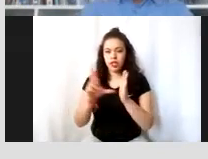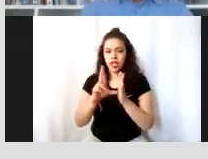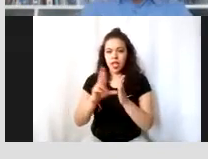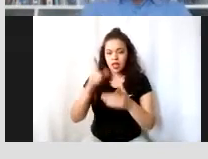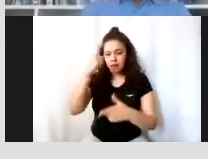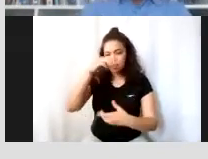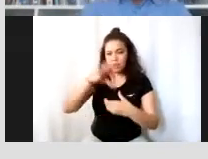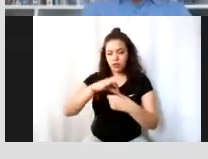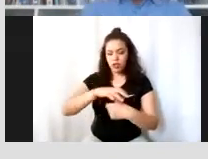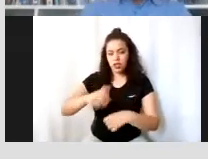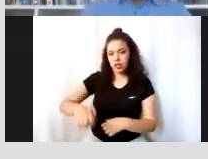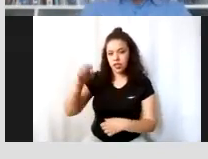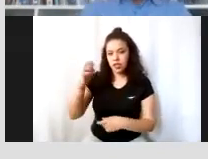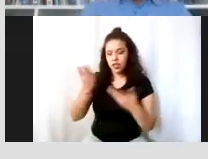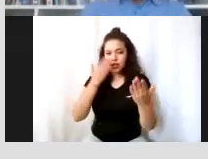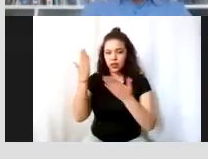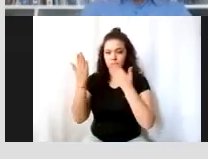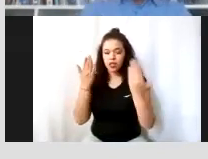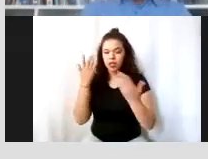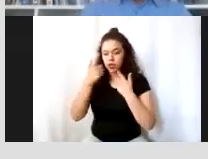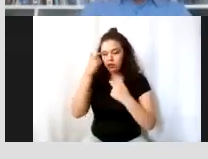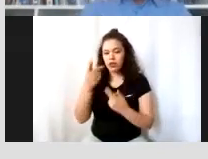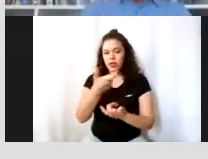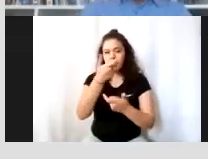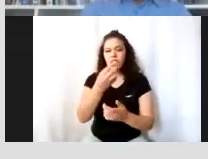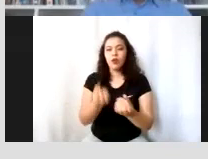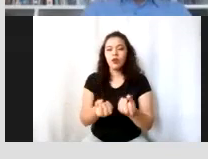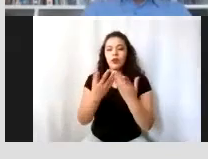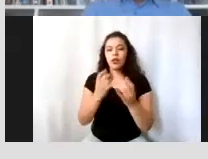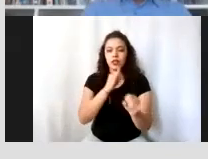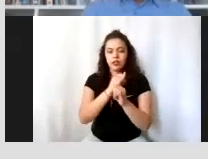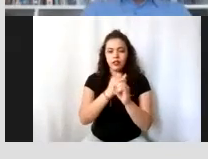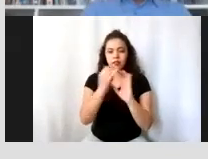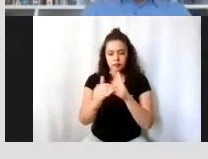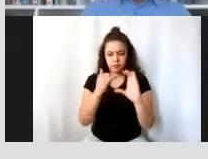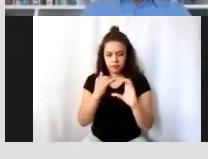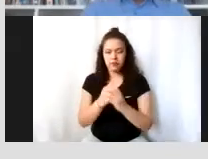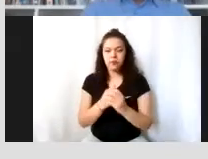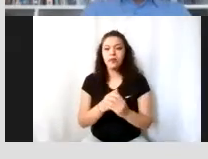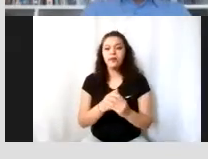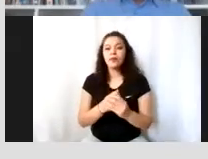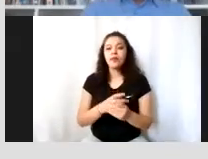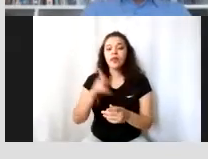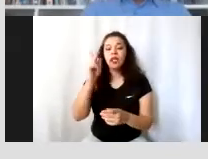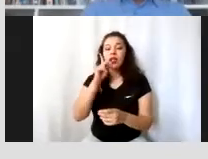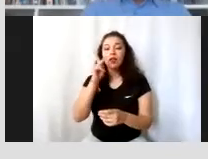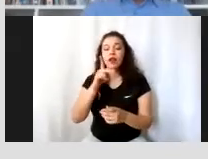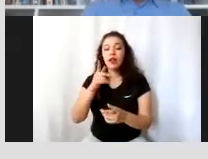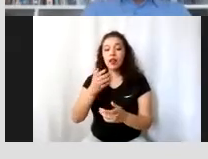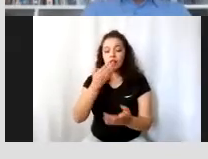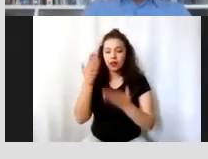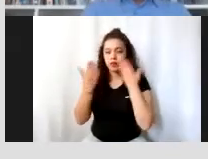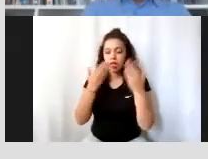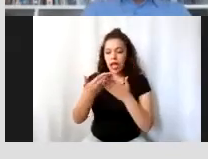edad, estudio socioeconómico realizado por la institución que me lo envía, comprobante de escolaridad anterior y